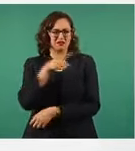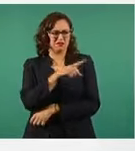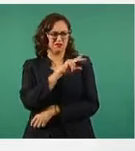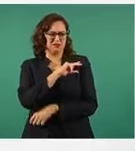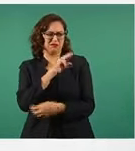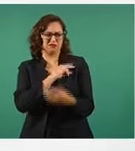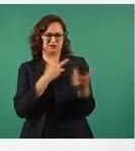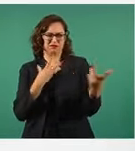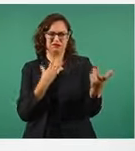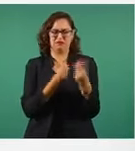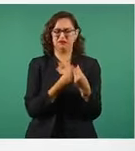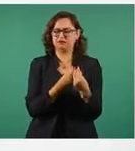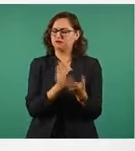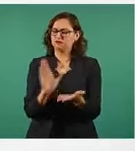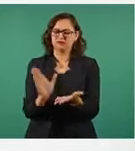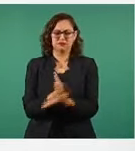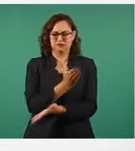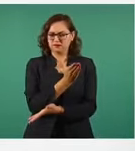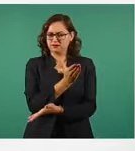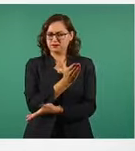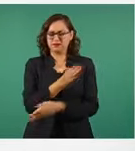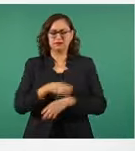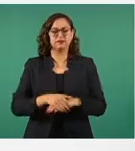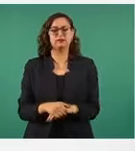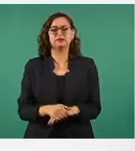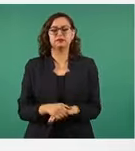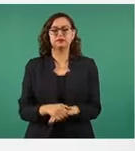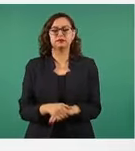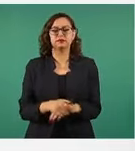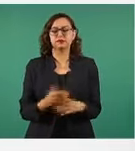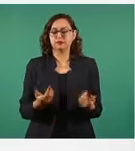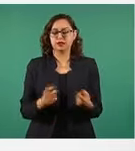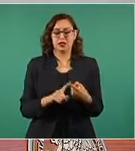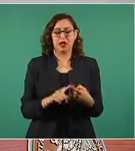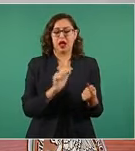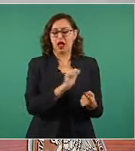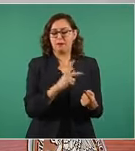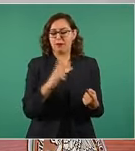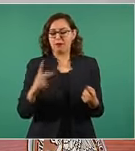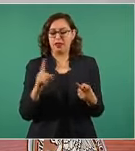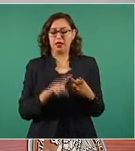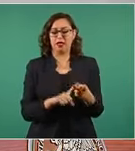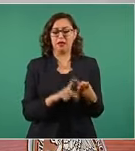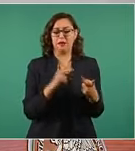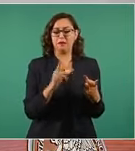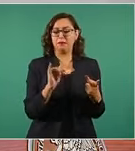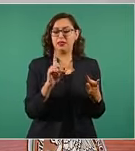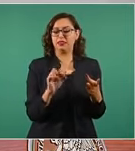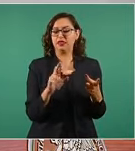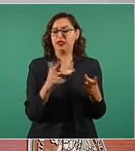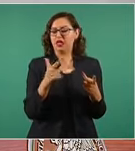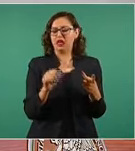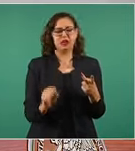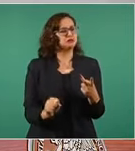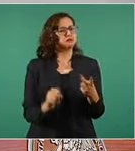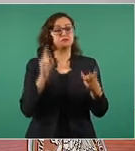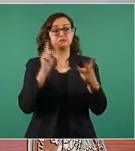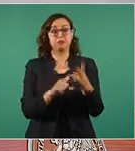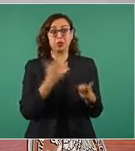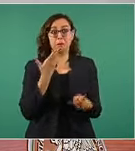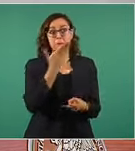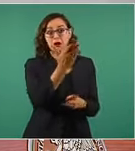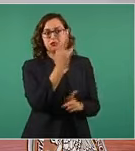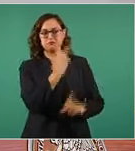asociaciones público-privadas, sin pidiregas y sin deuda, con